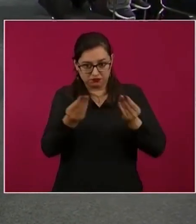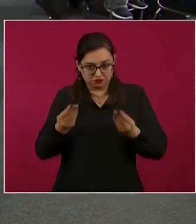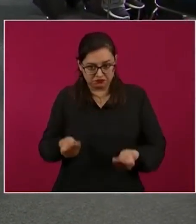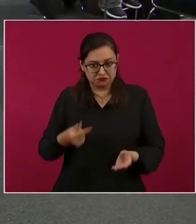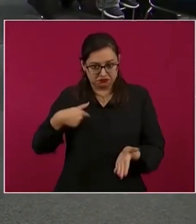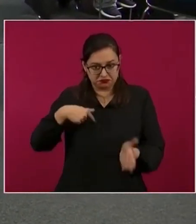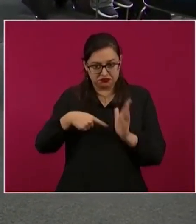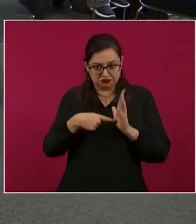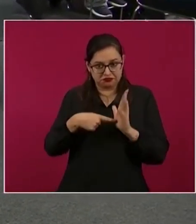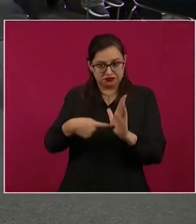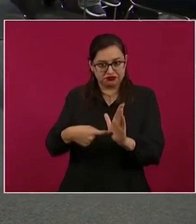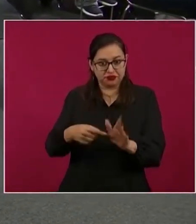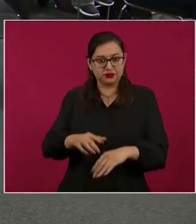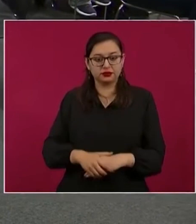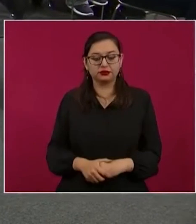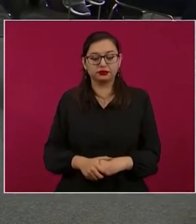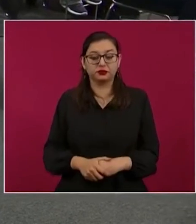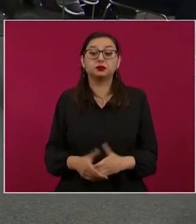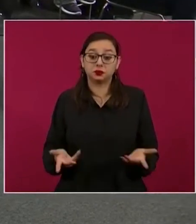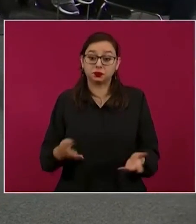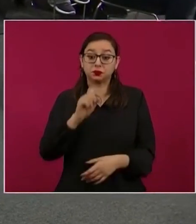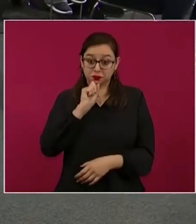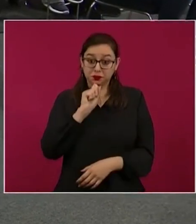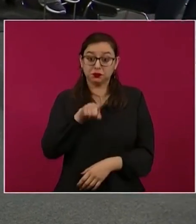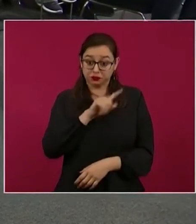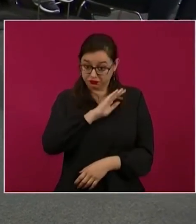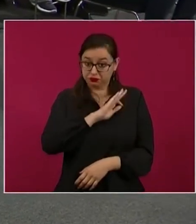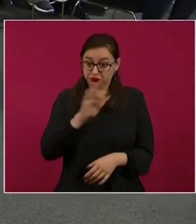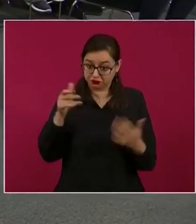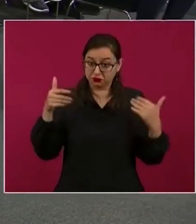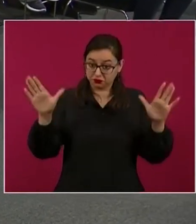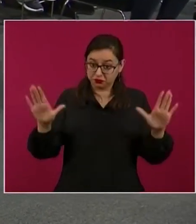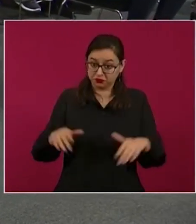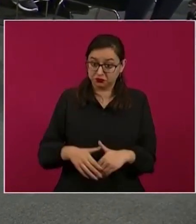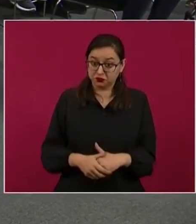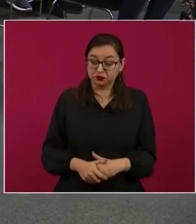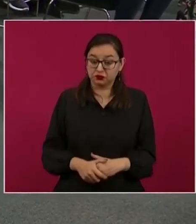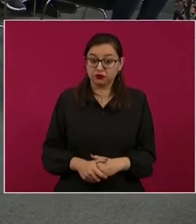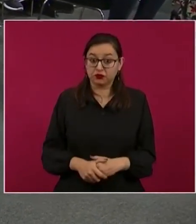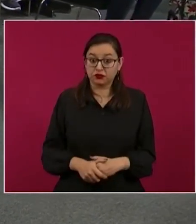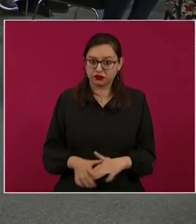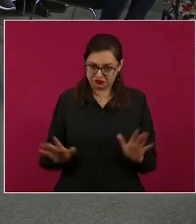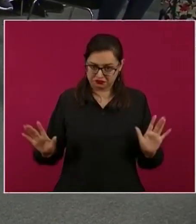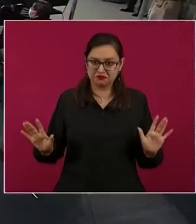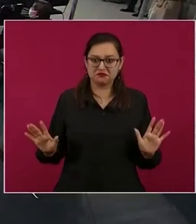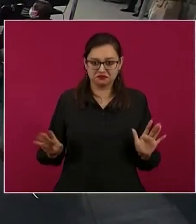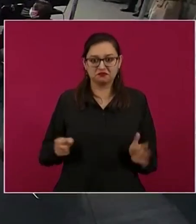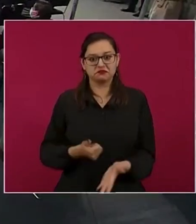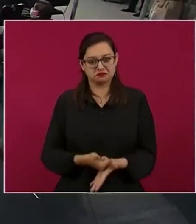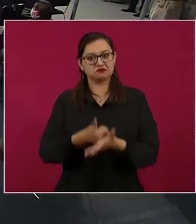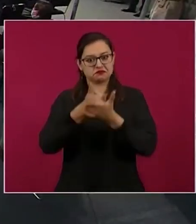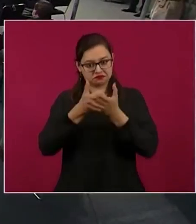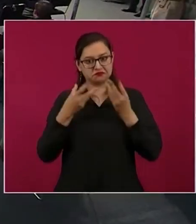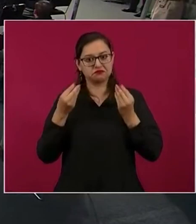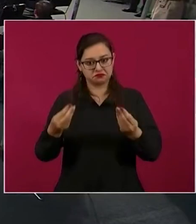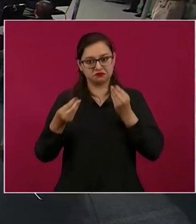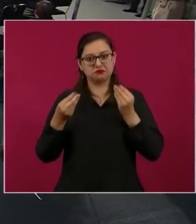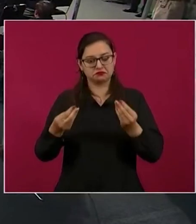también lo podemos hacer así, de una vez, eso me ayuda mucho,